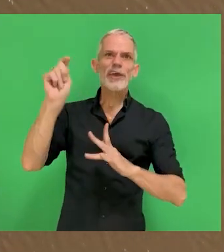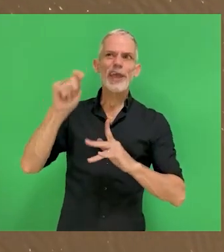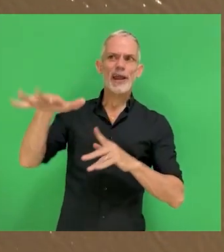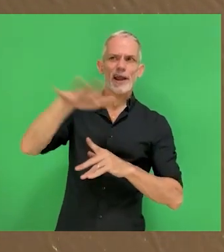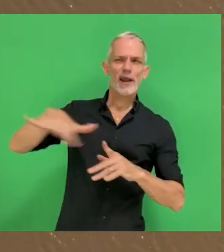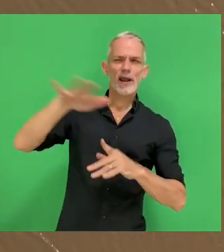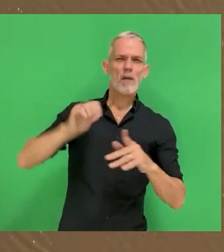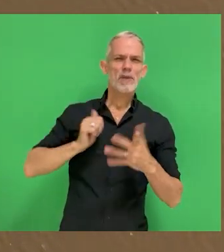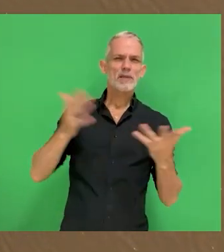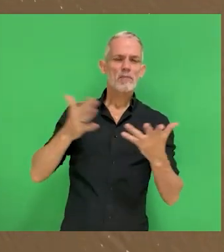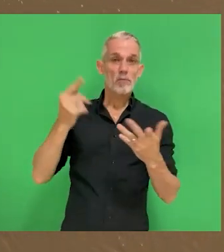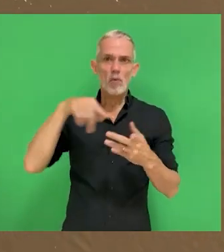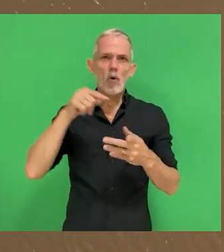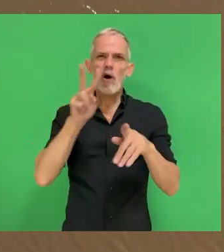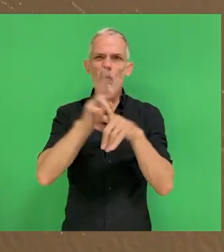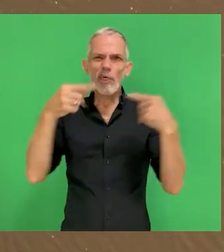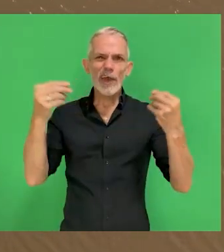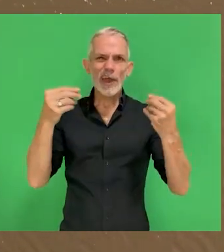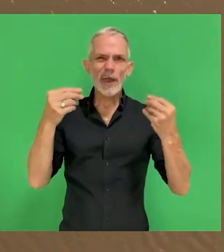más, ¿qué es lo que tenemos que cuidar?